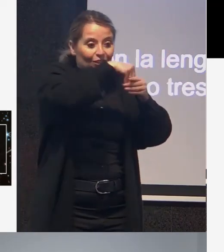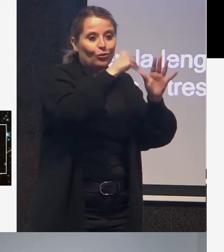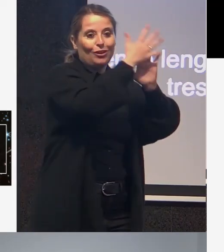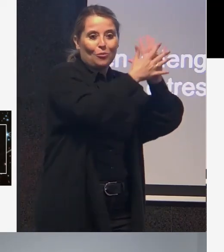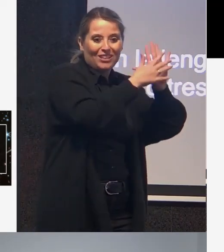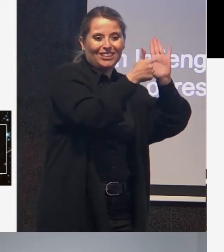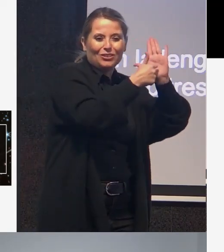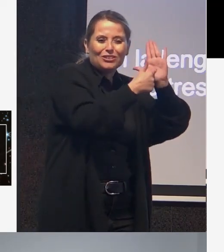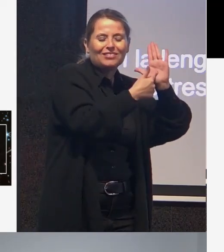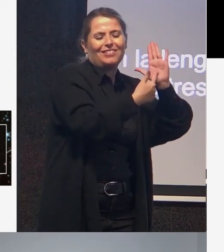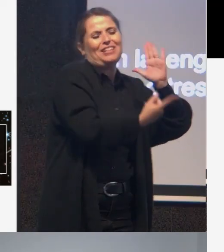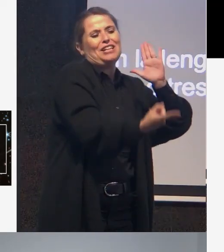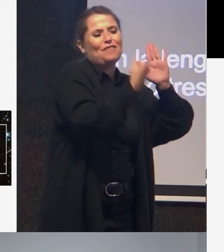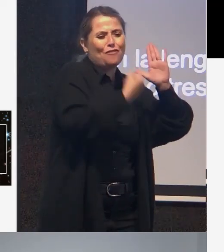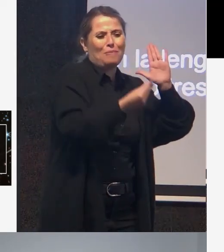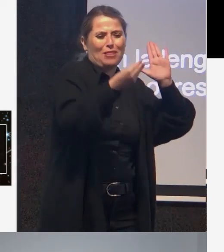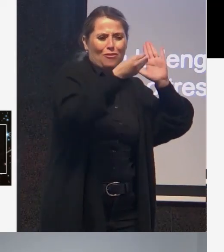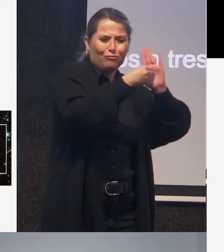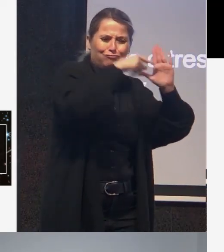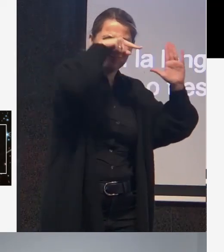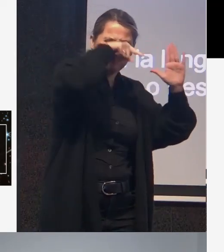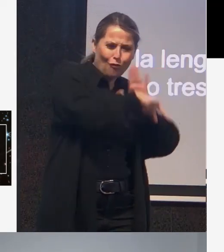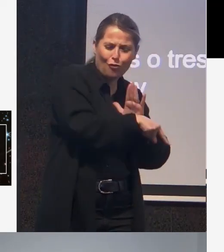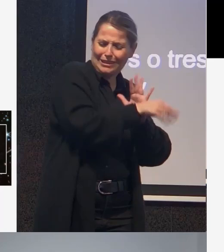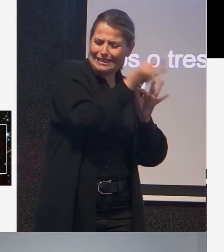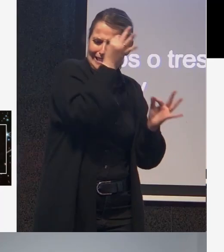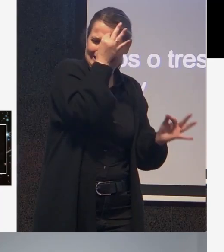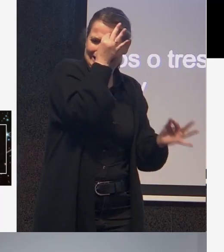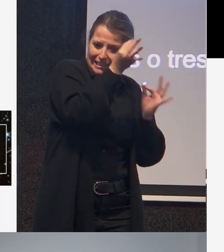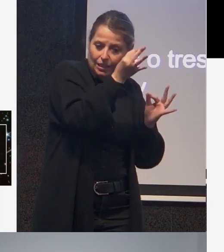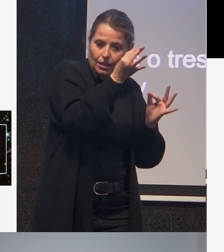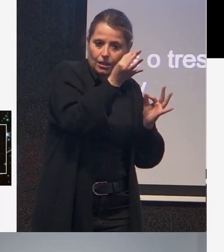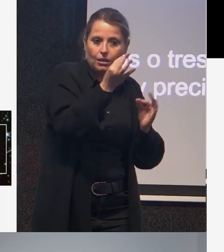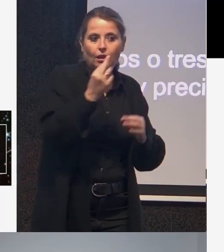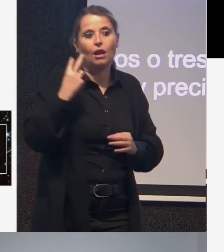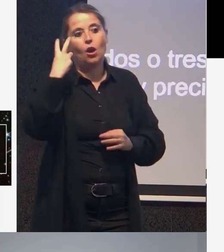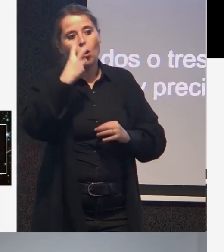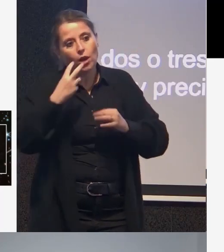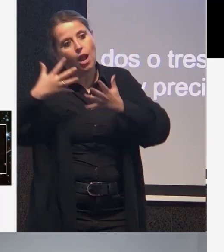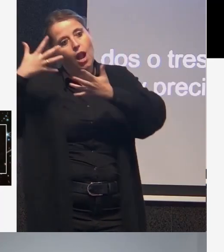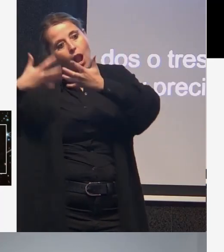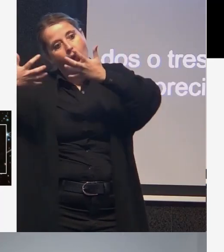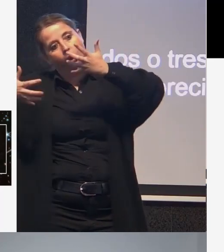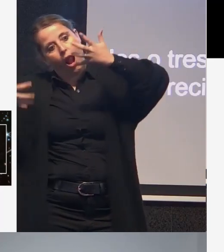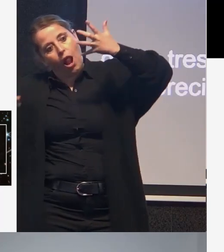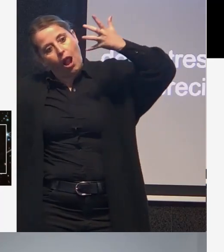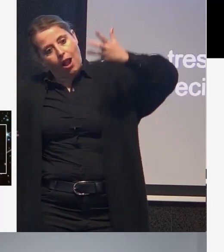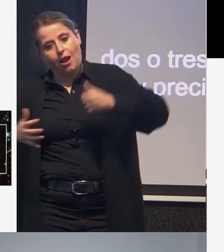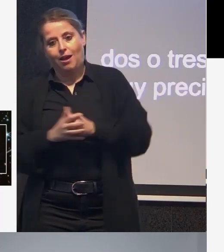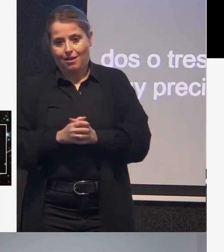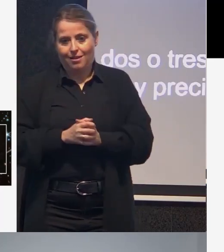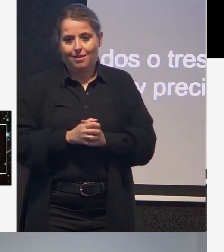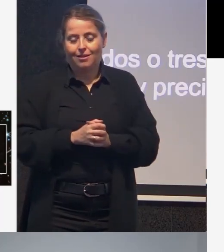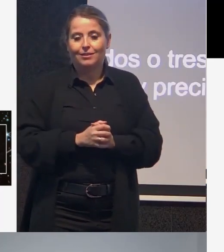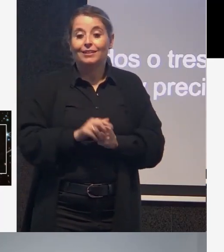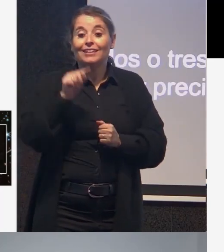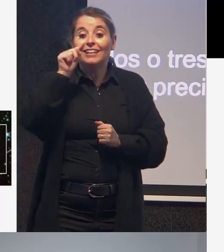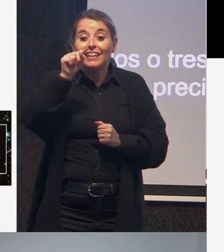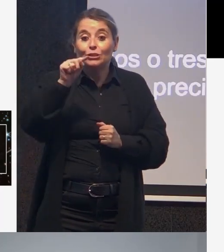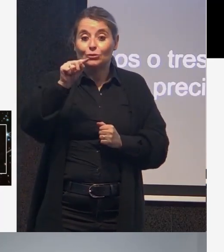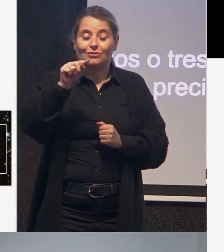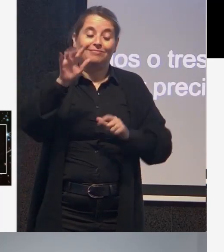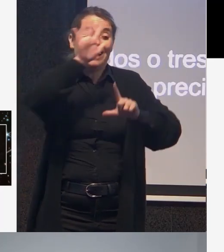intensa, pero muy precisa. Y este uso del espacio es lo